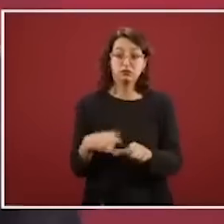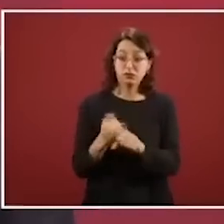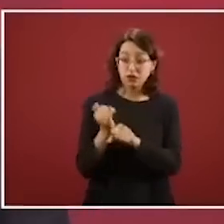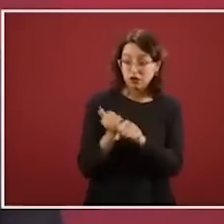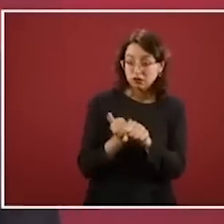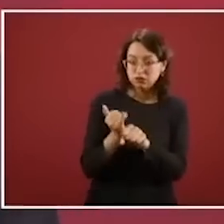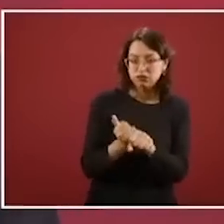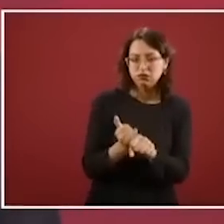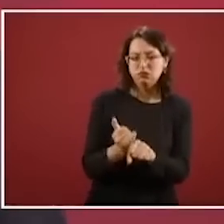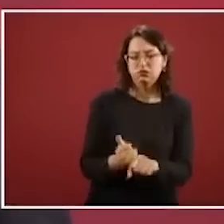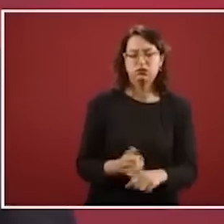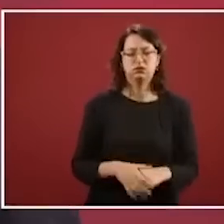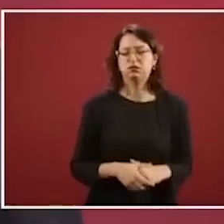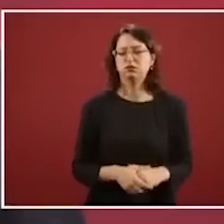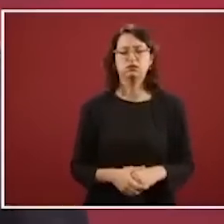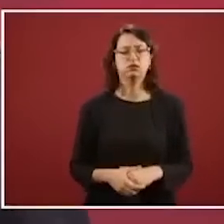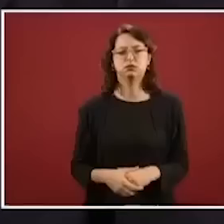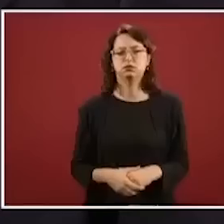investigaciones